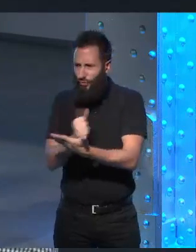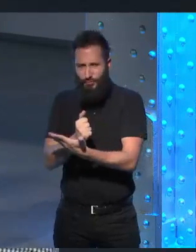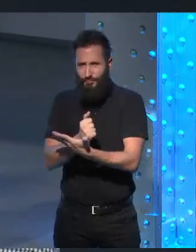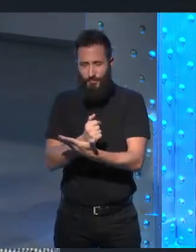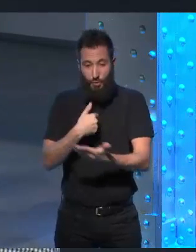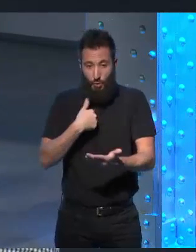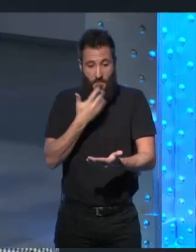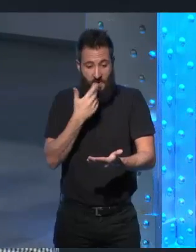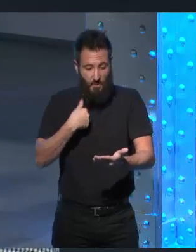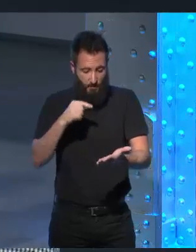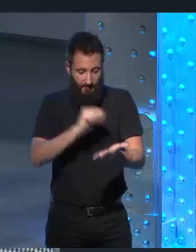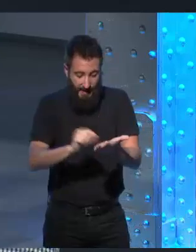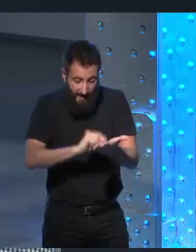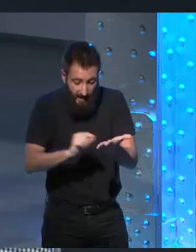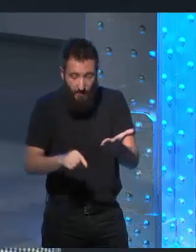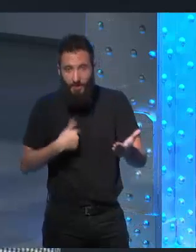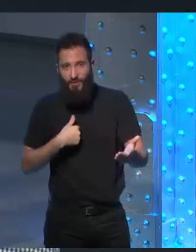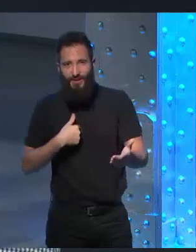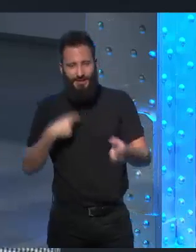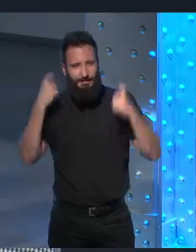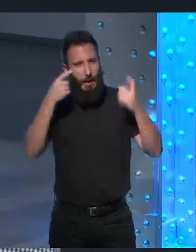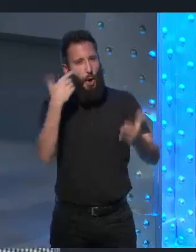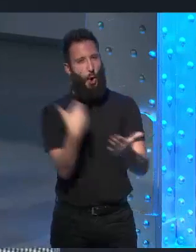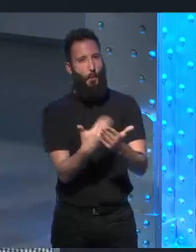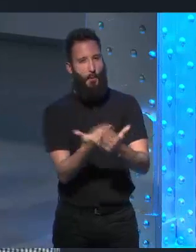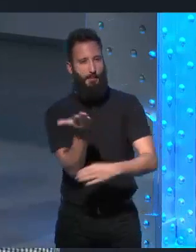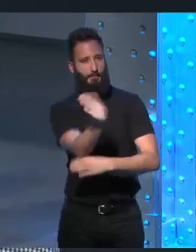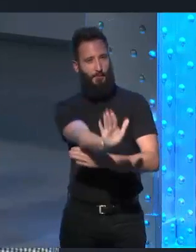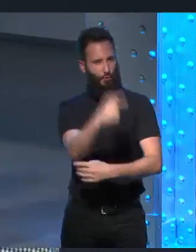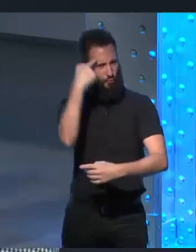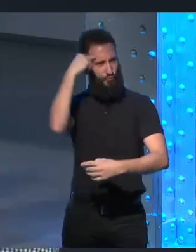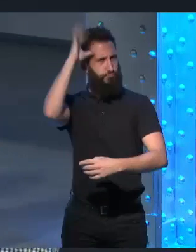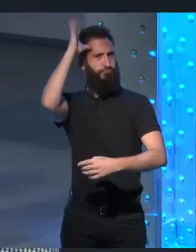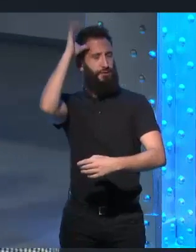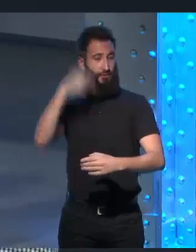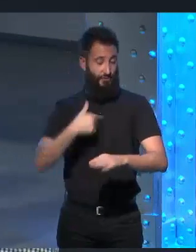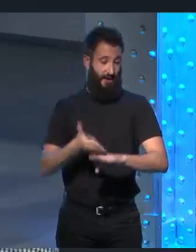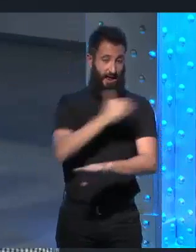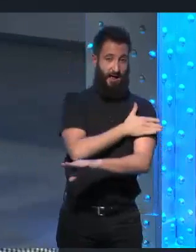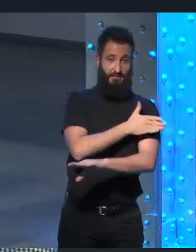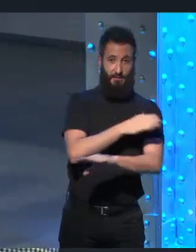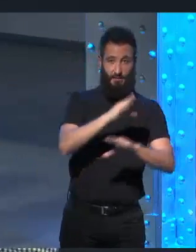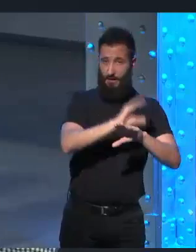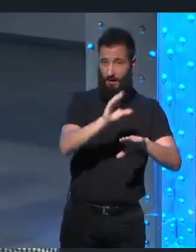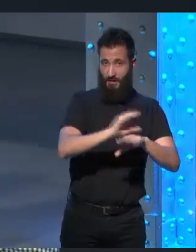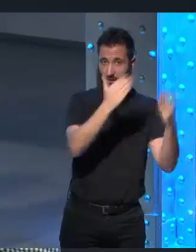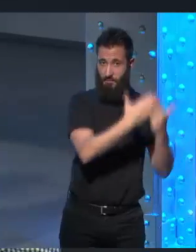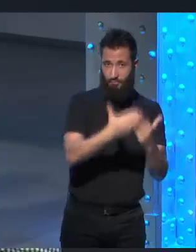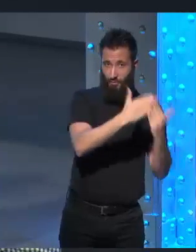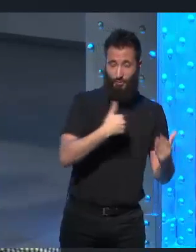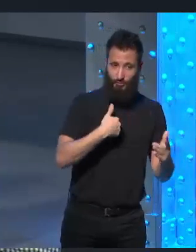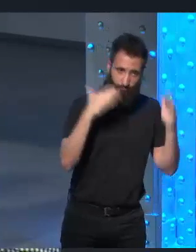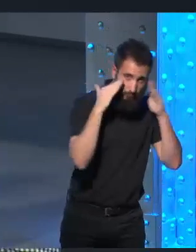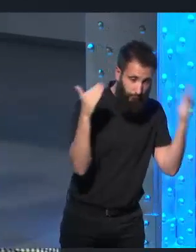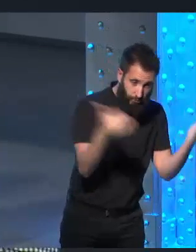cuando escribo, no es una cuestión de te voy a mostrar cuánto sé, sino, bueno, yo he estudiado una carrera, he estado leyendo este tema, te lo escribo, te